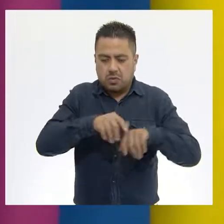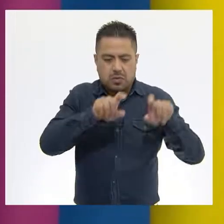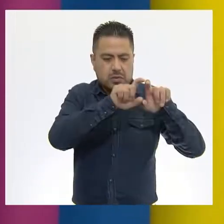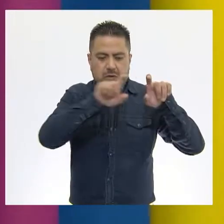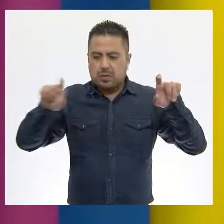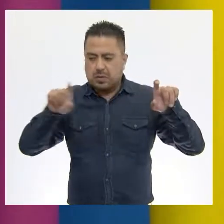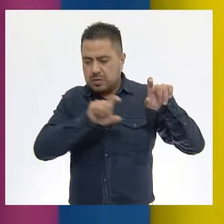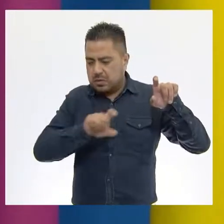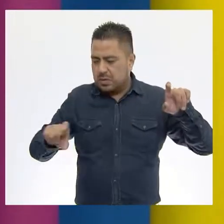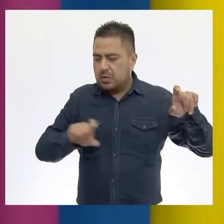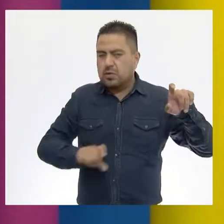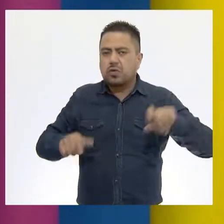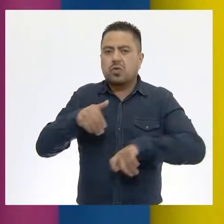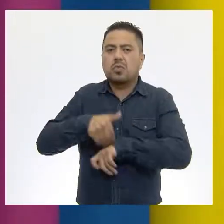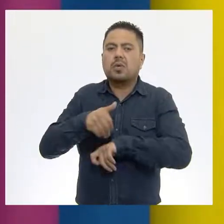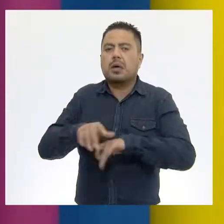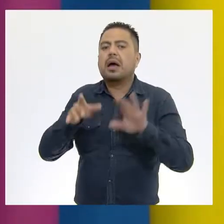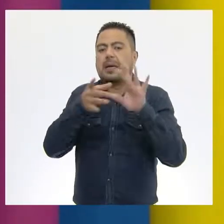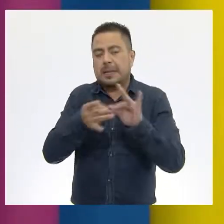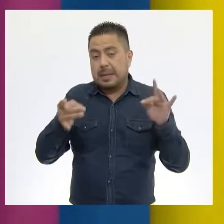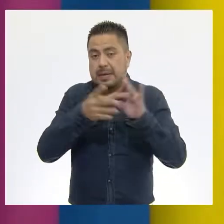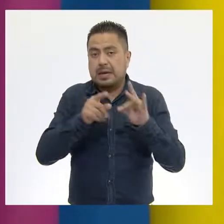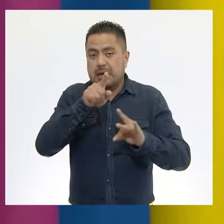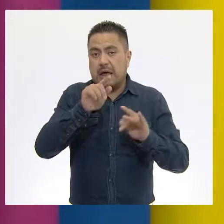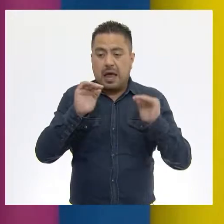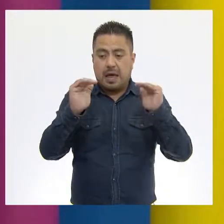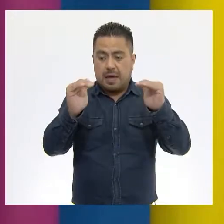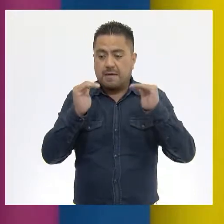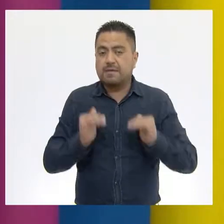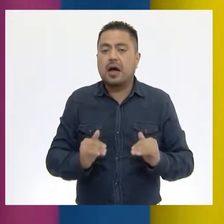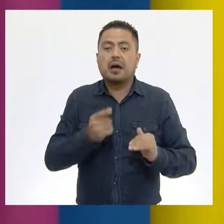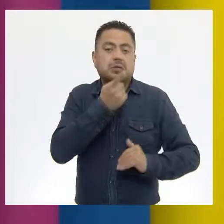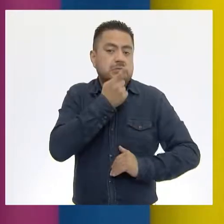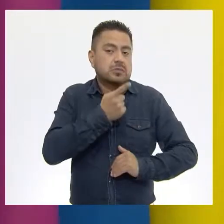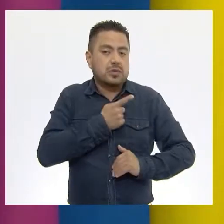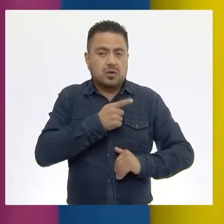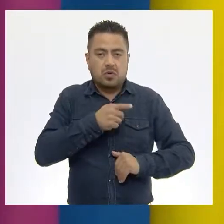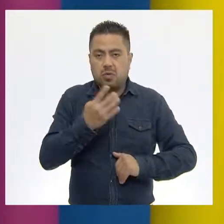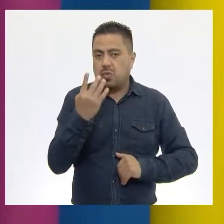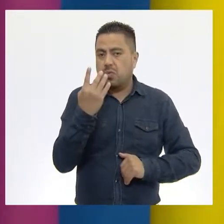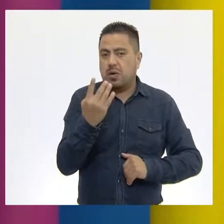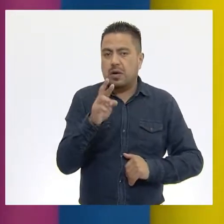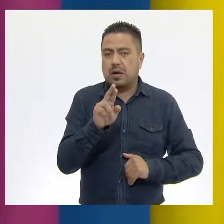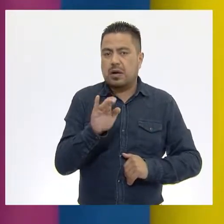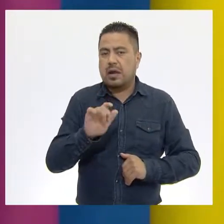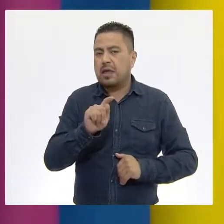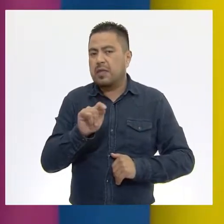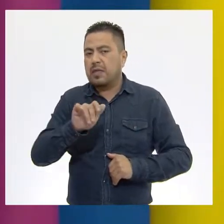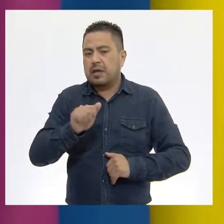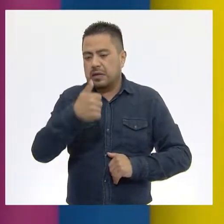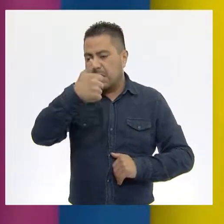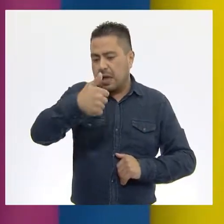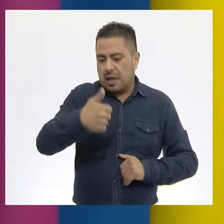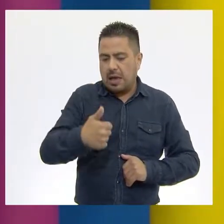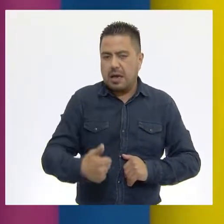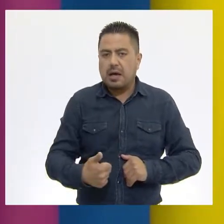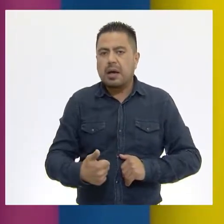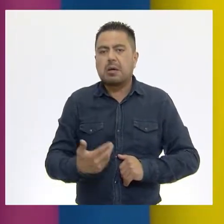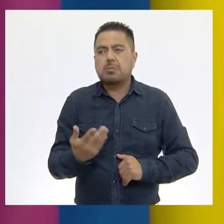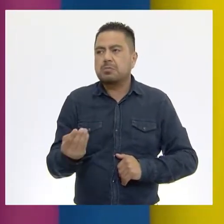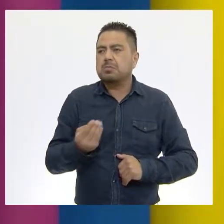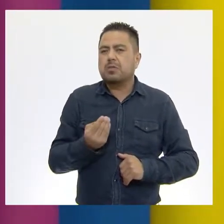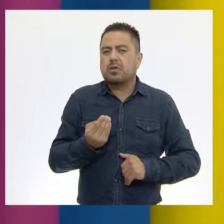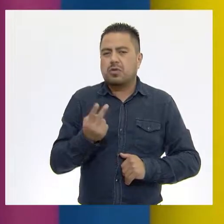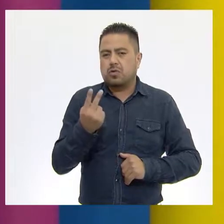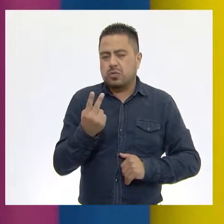los números que se indican. Y debajo nos ponen 4 rectas y en cada una nos dan pues